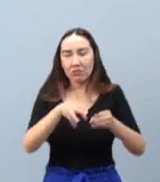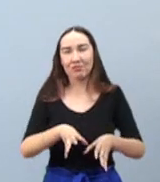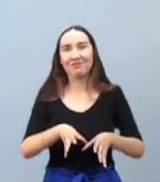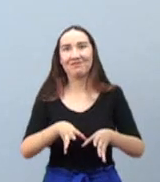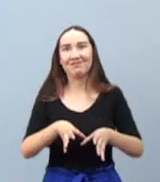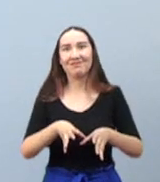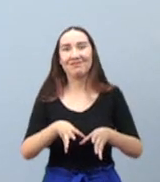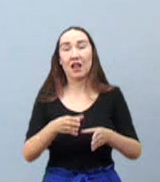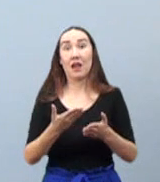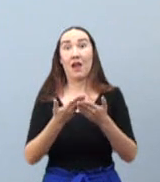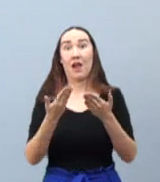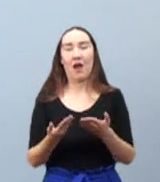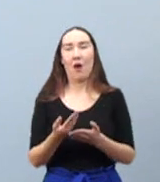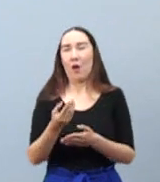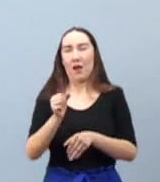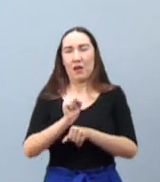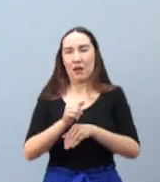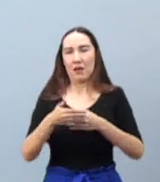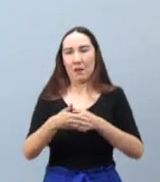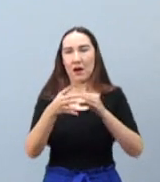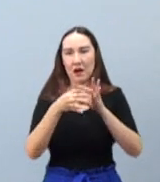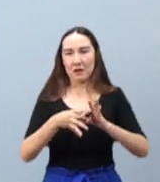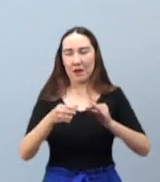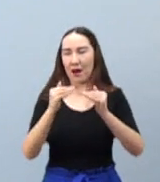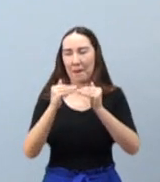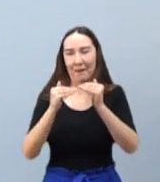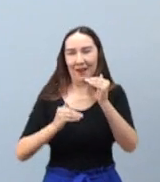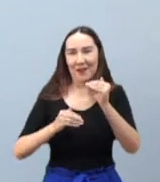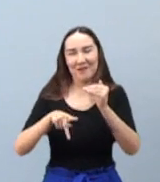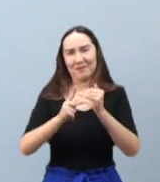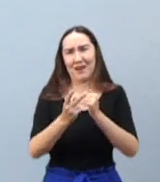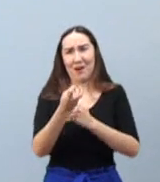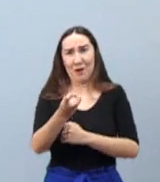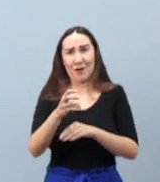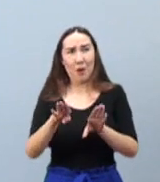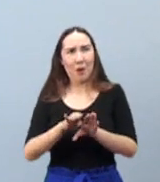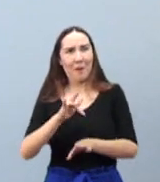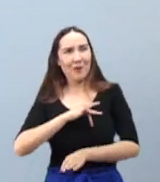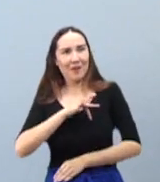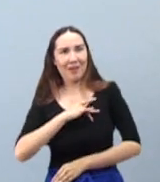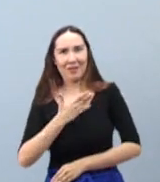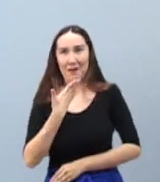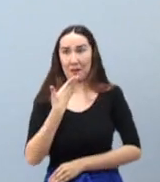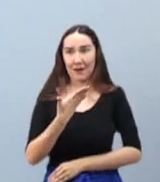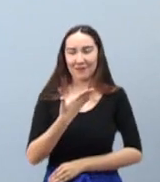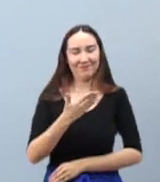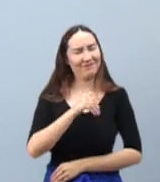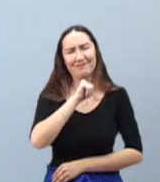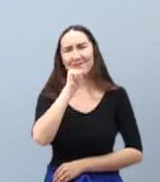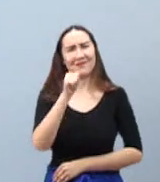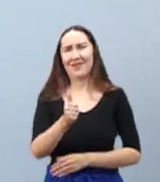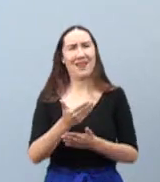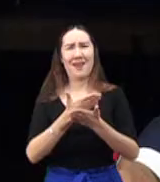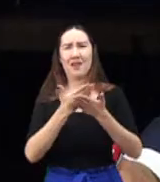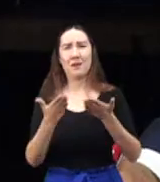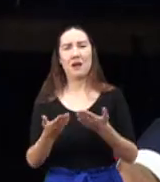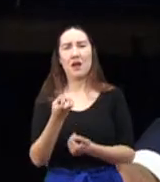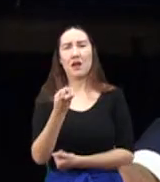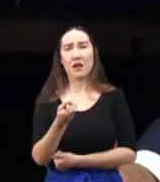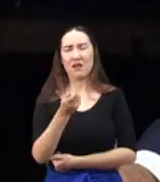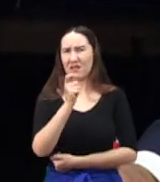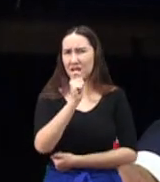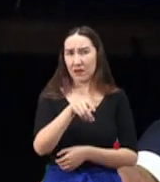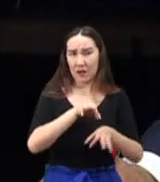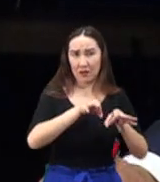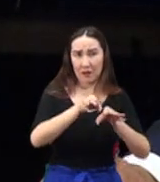que era menos del que estaba presupuestado. Eso, ¿cierto? Pero eso no nos hace sentir bien. Eso no tiene nada que ver. Eso no hace que su trabajo sea